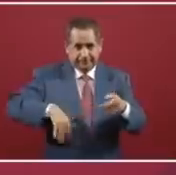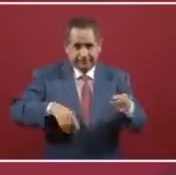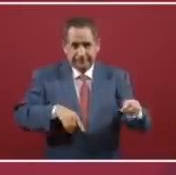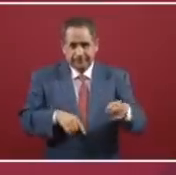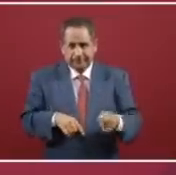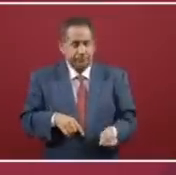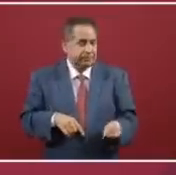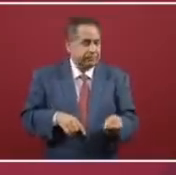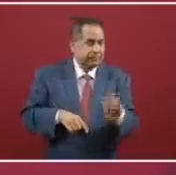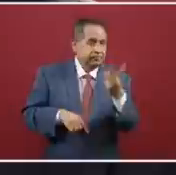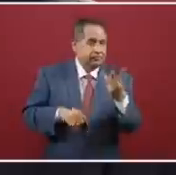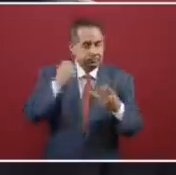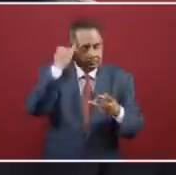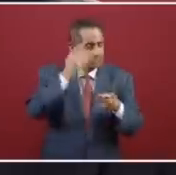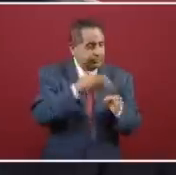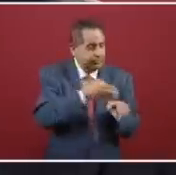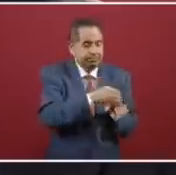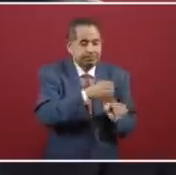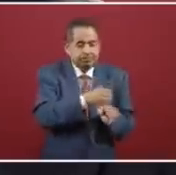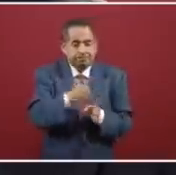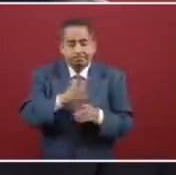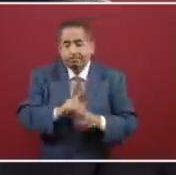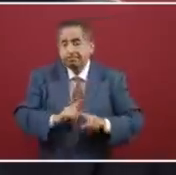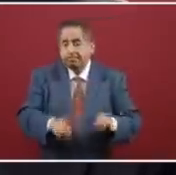hubieron tres corrientes conservadores